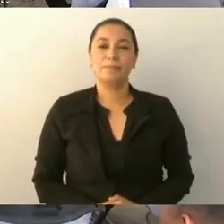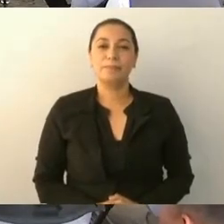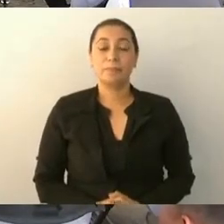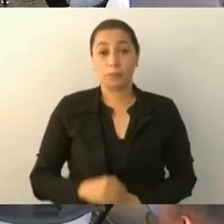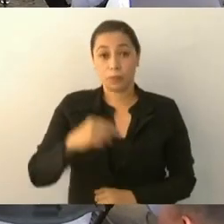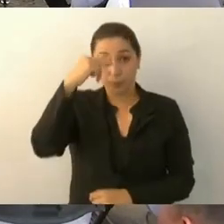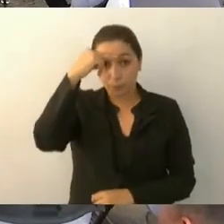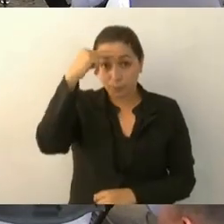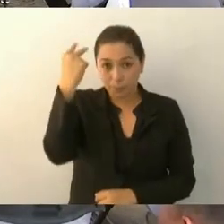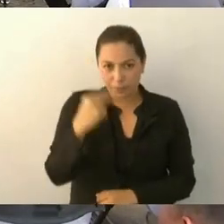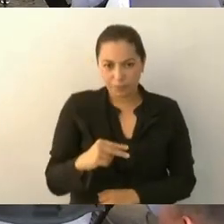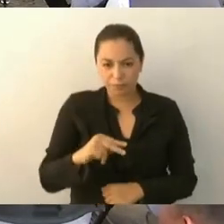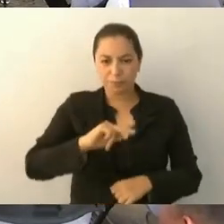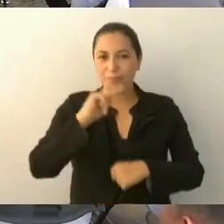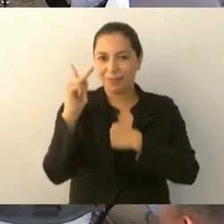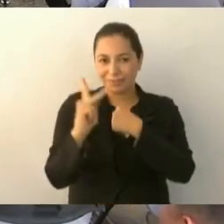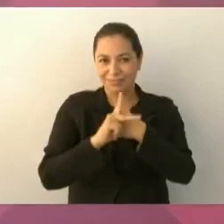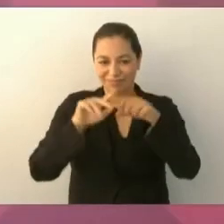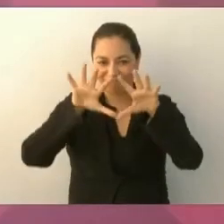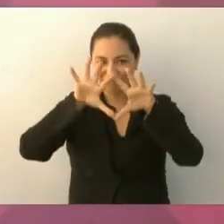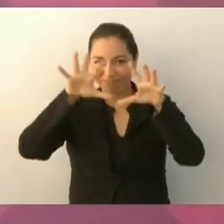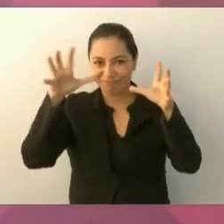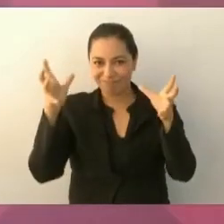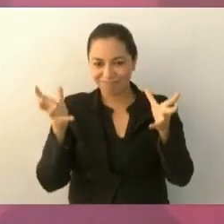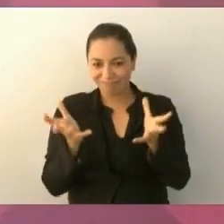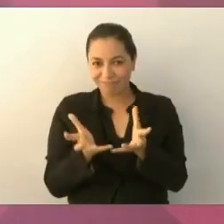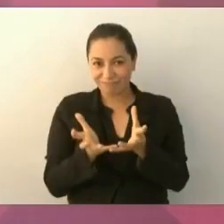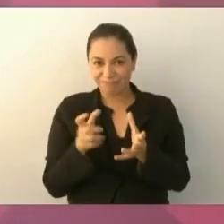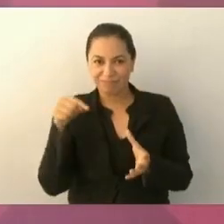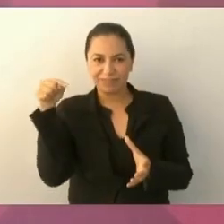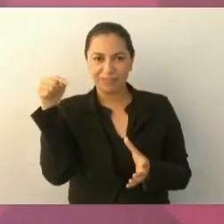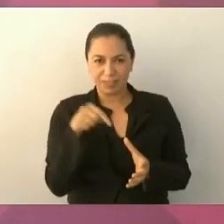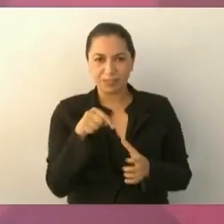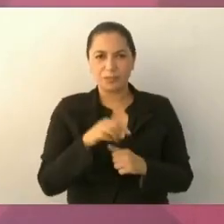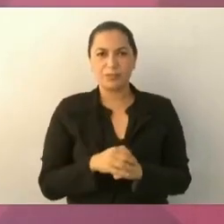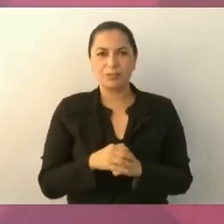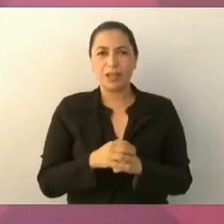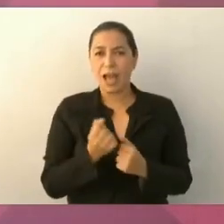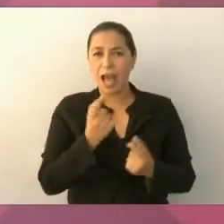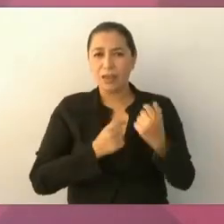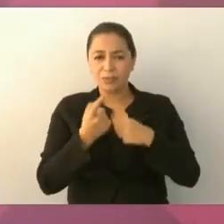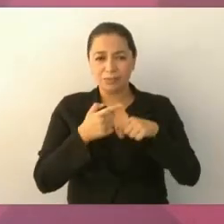México es de los países del mundo con menos desempleo,